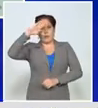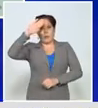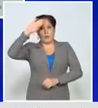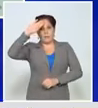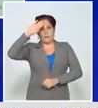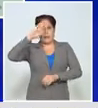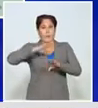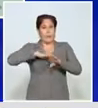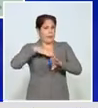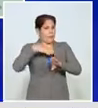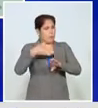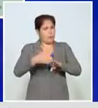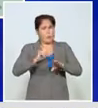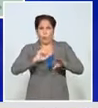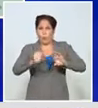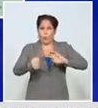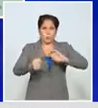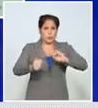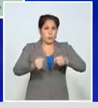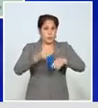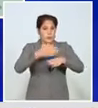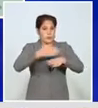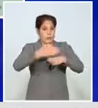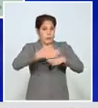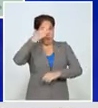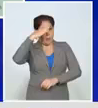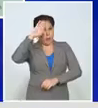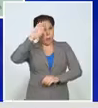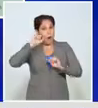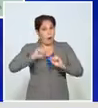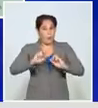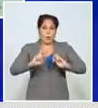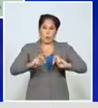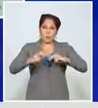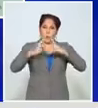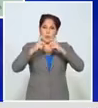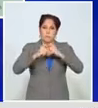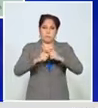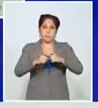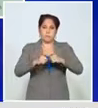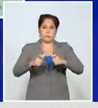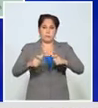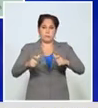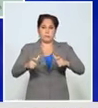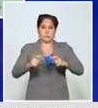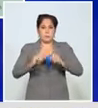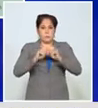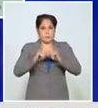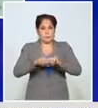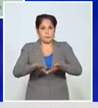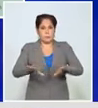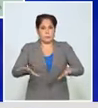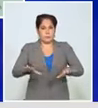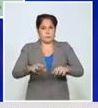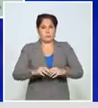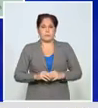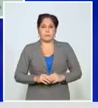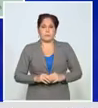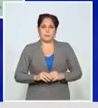después de un buen control que había logrado, posterior a un incremento en la transmisión,